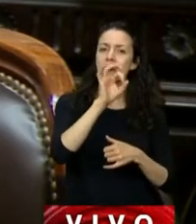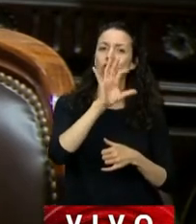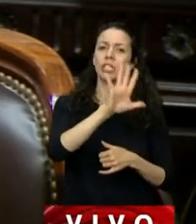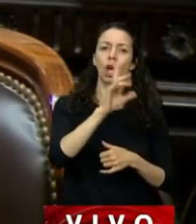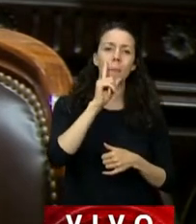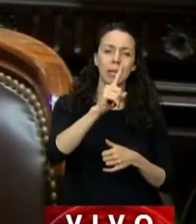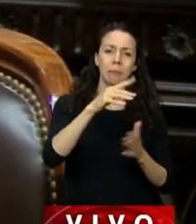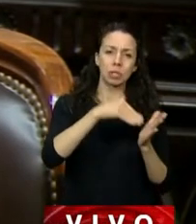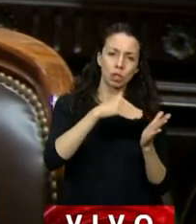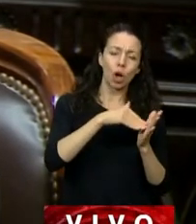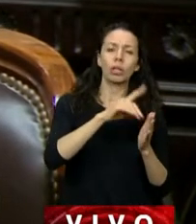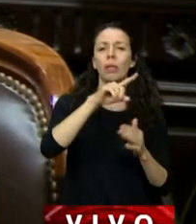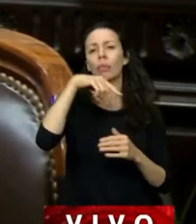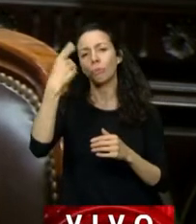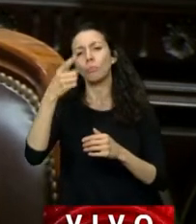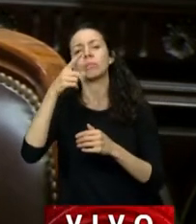605.000 millones, luego sigue Salta con